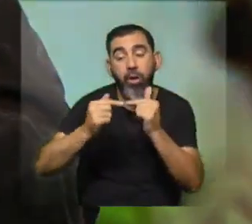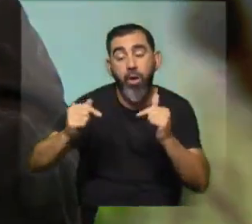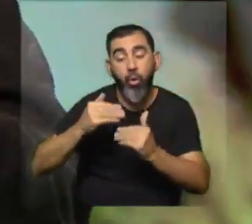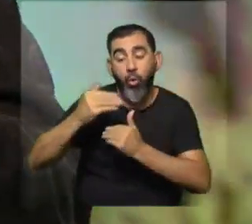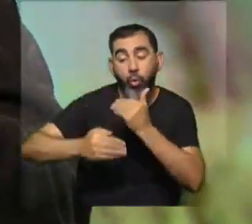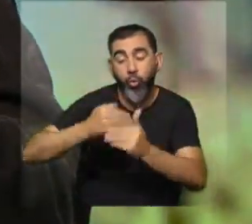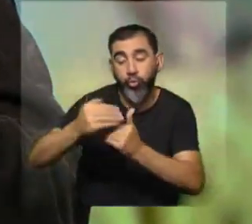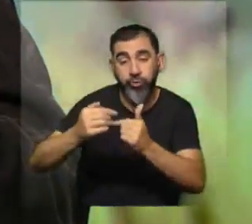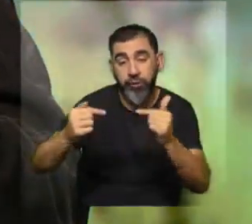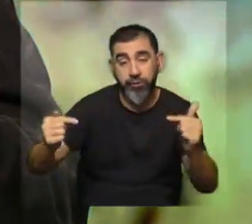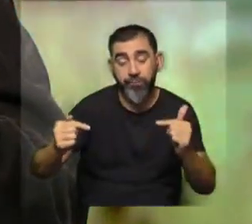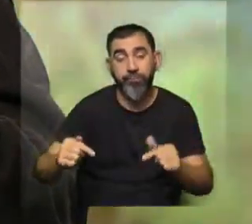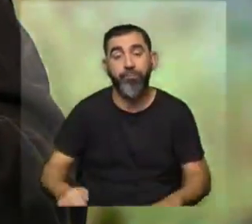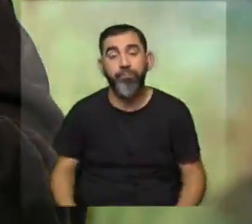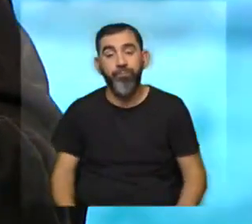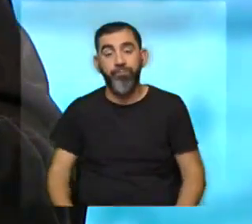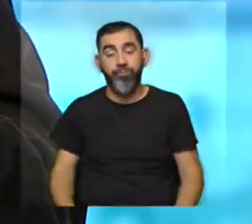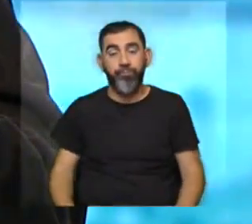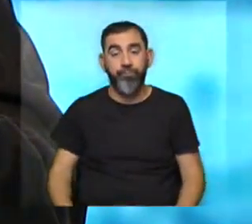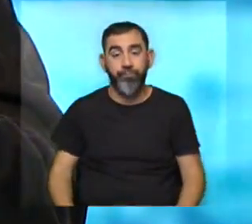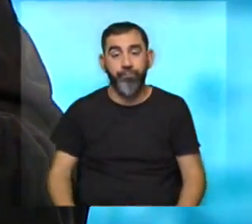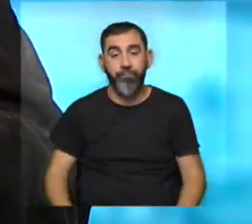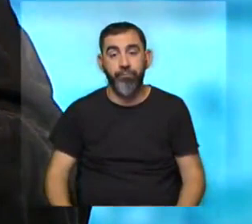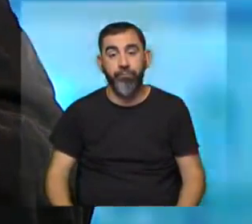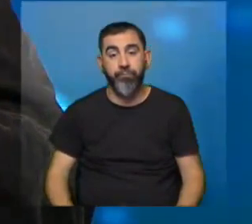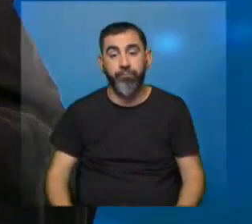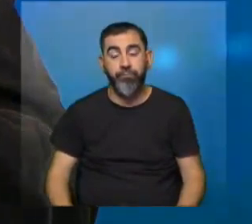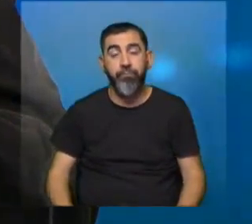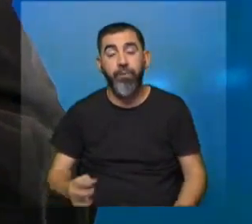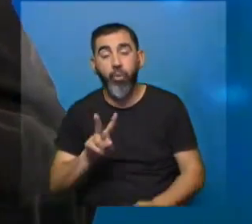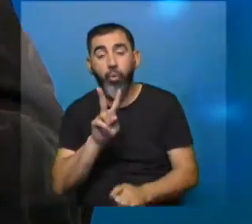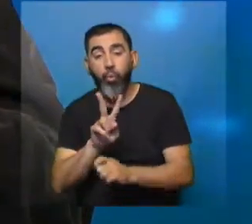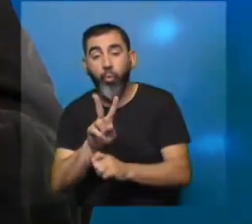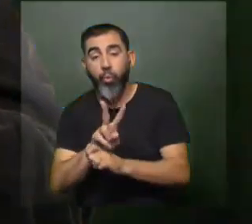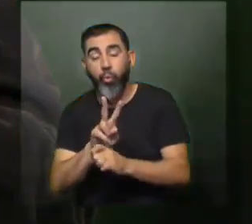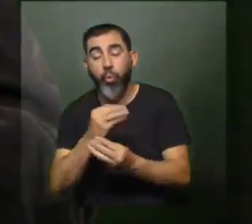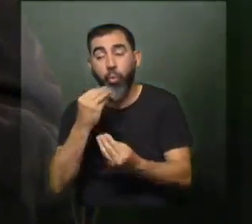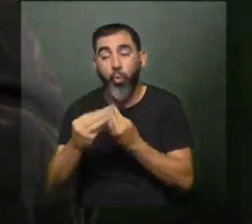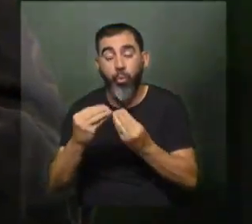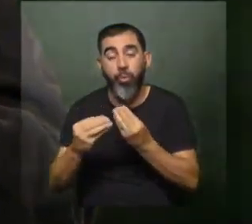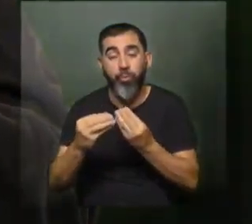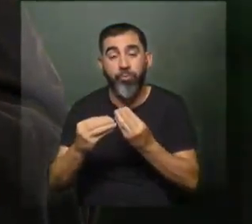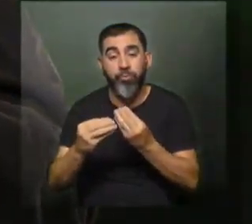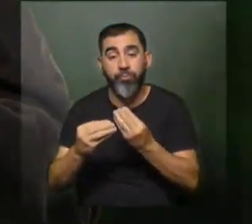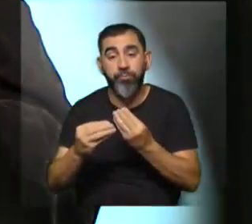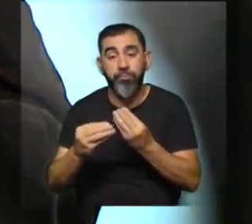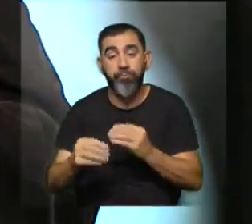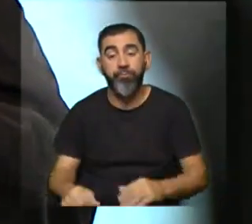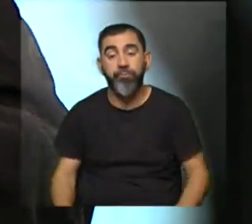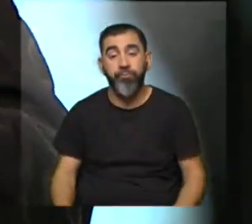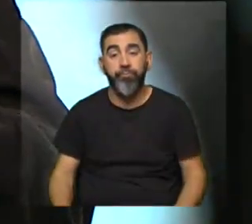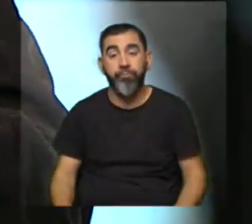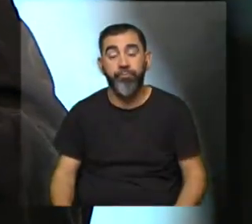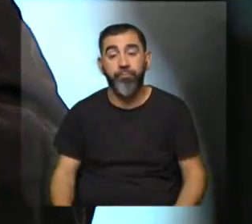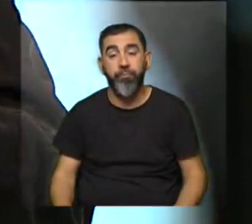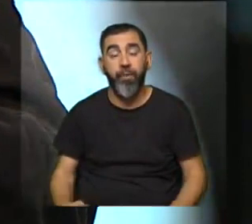¿sí?, para ir monitoreando cómo va la